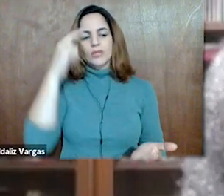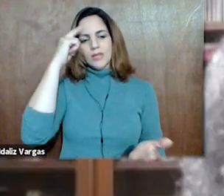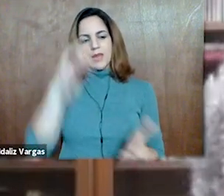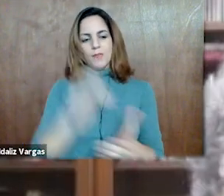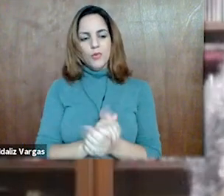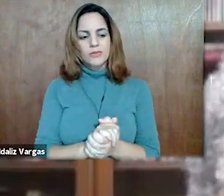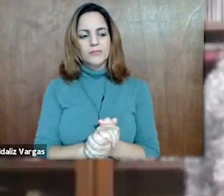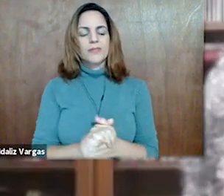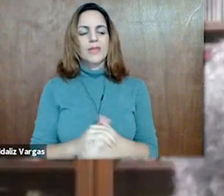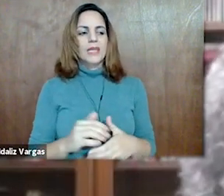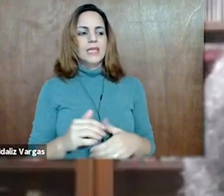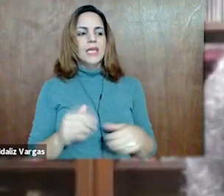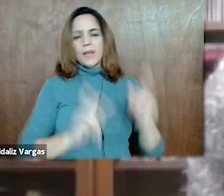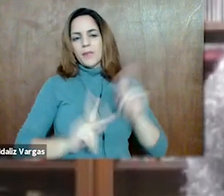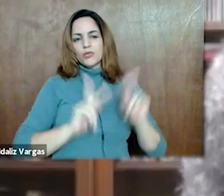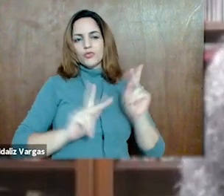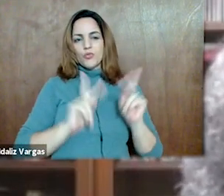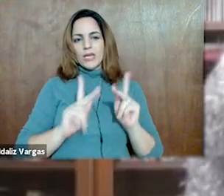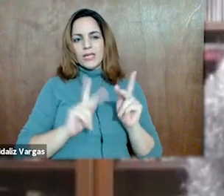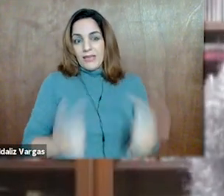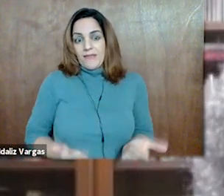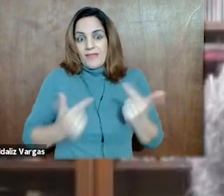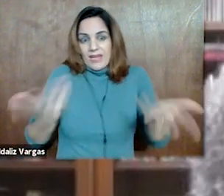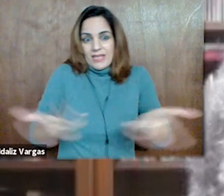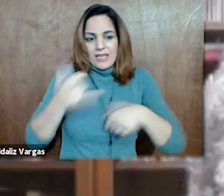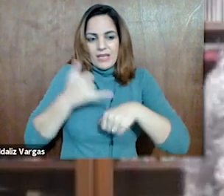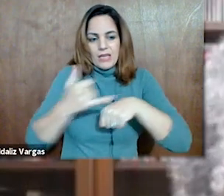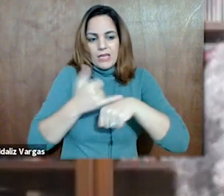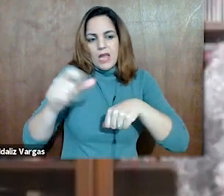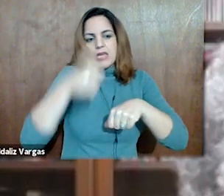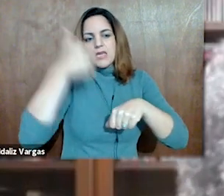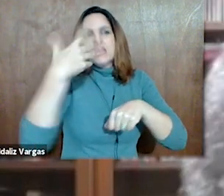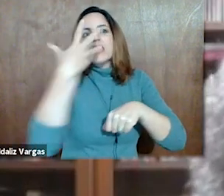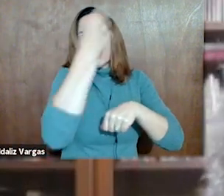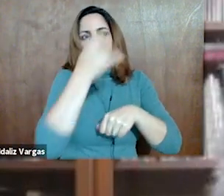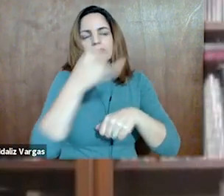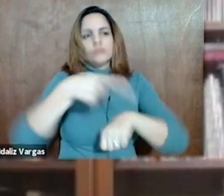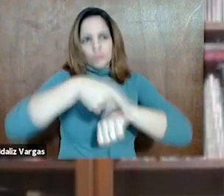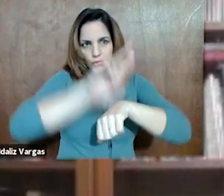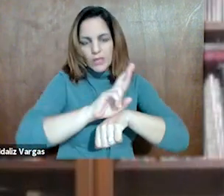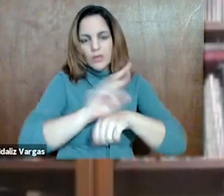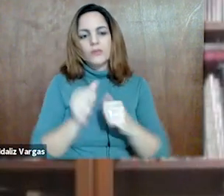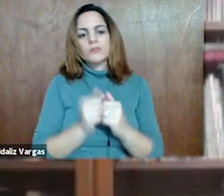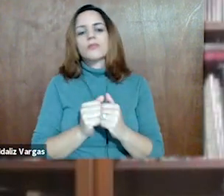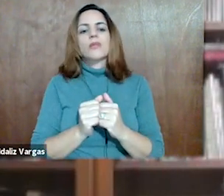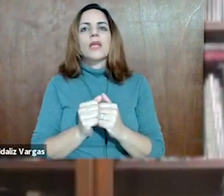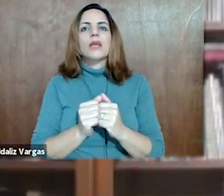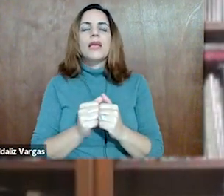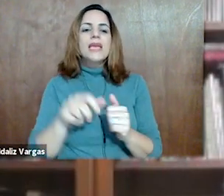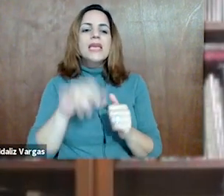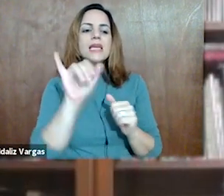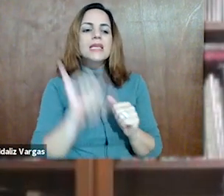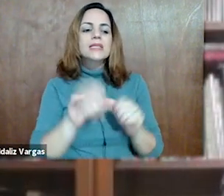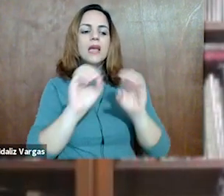y la diáspora, uno de nuestros capítulos es la diáspora. Y es uno de los capítulos más fuertes que tiene Victoria Ciudadana y